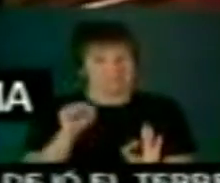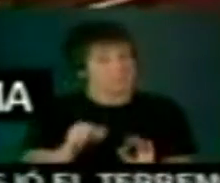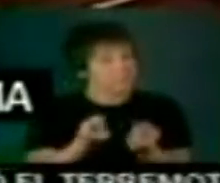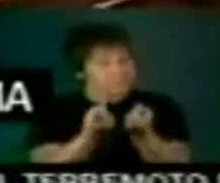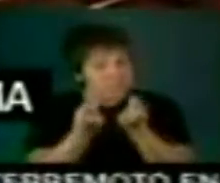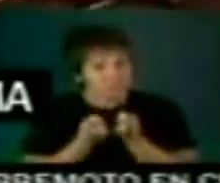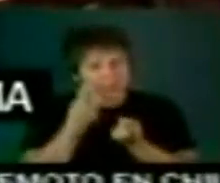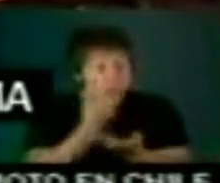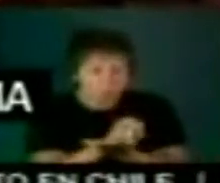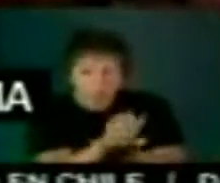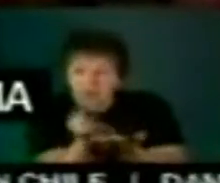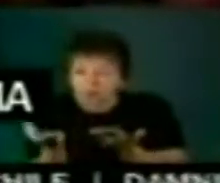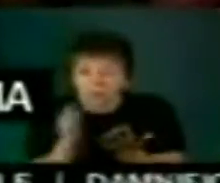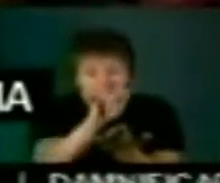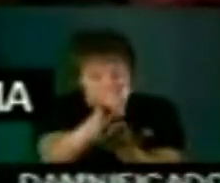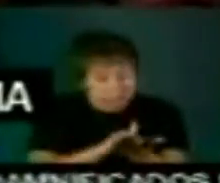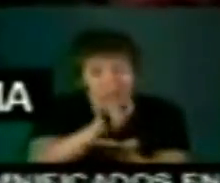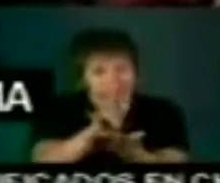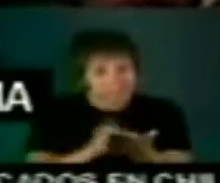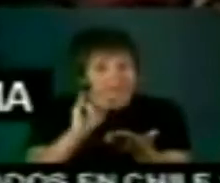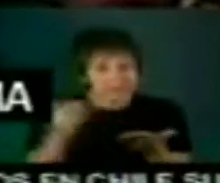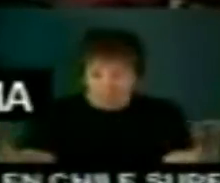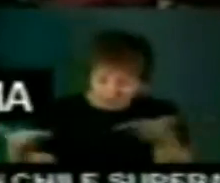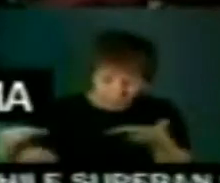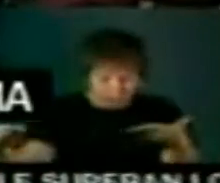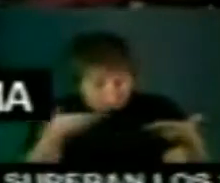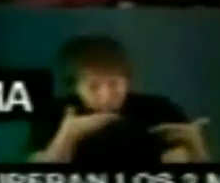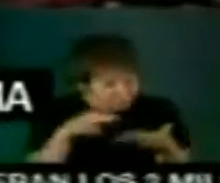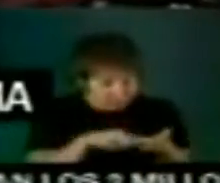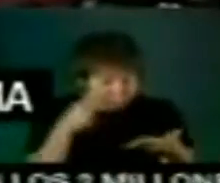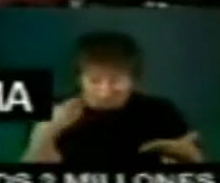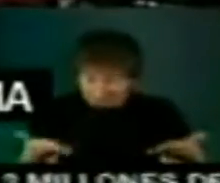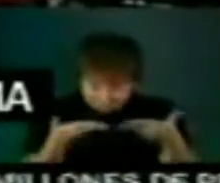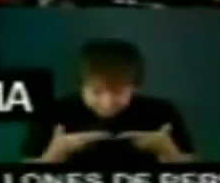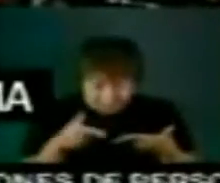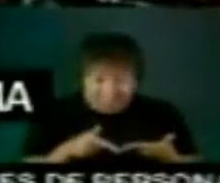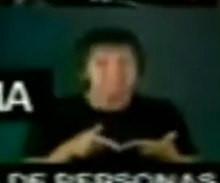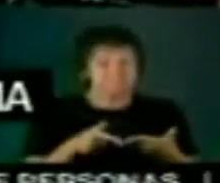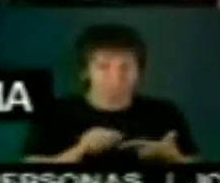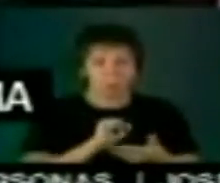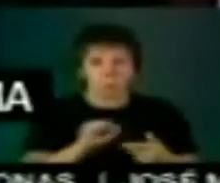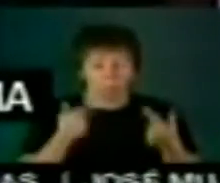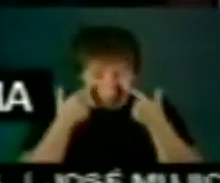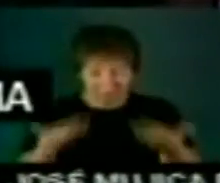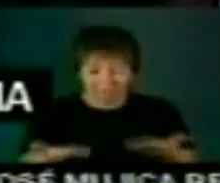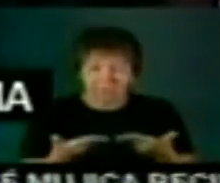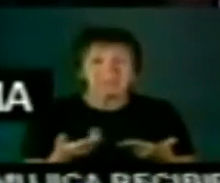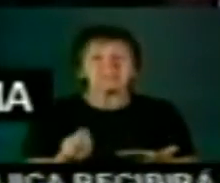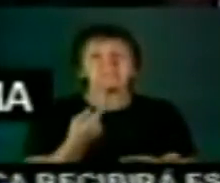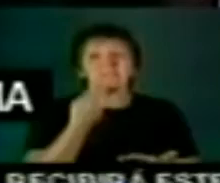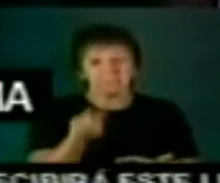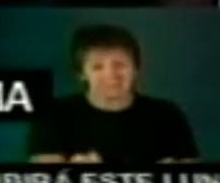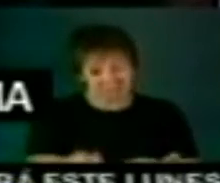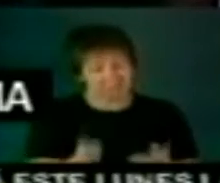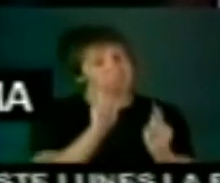Necesitamos números y comparaciones. Y con todo eso a la vista, tenemos que rediseñar